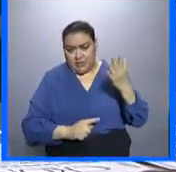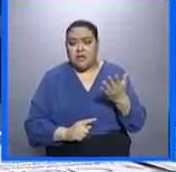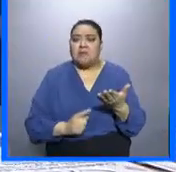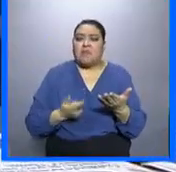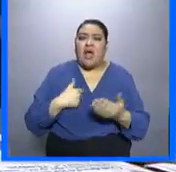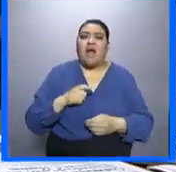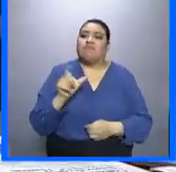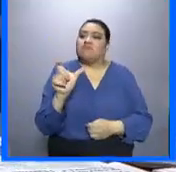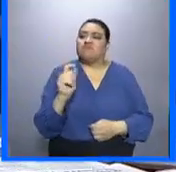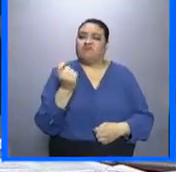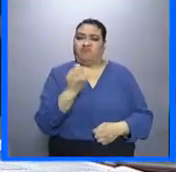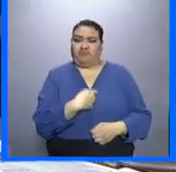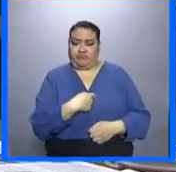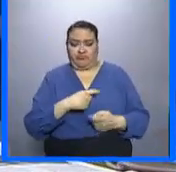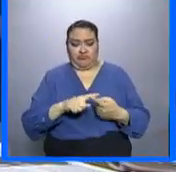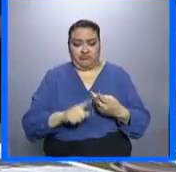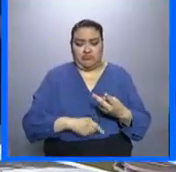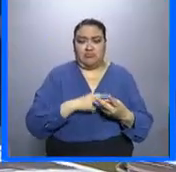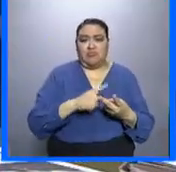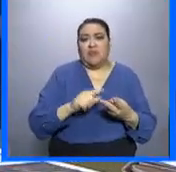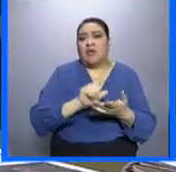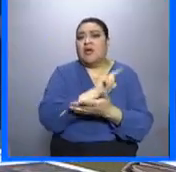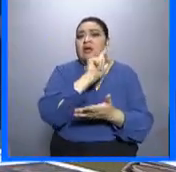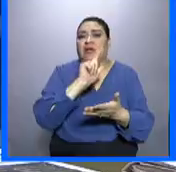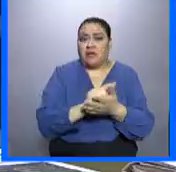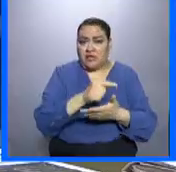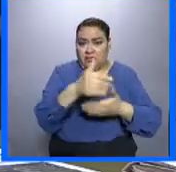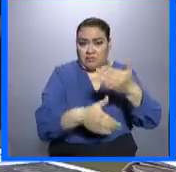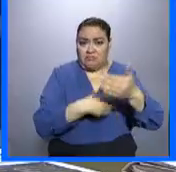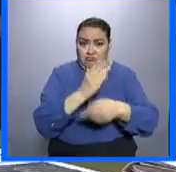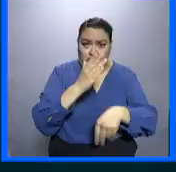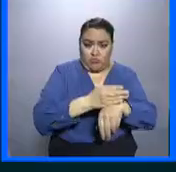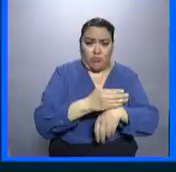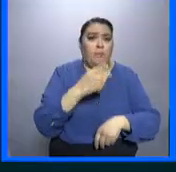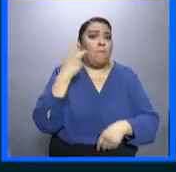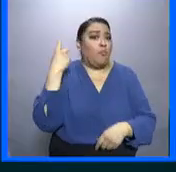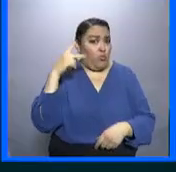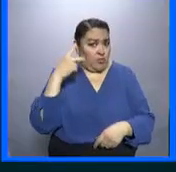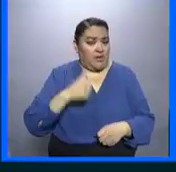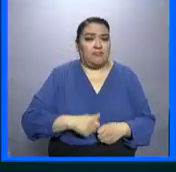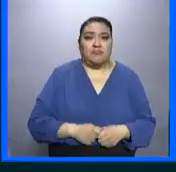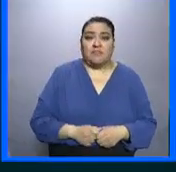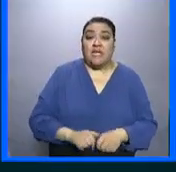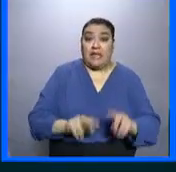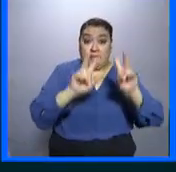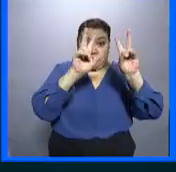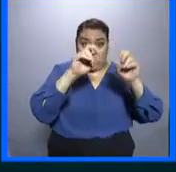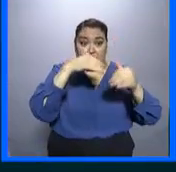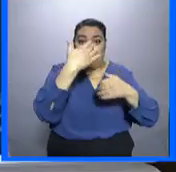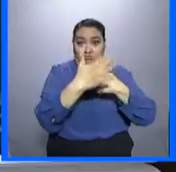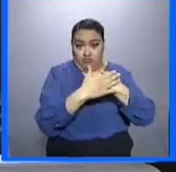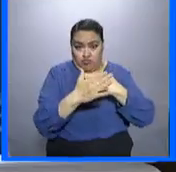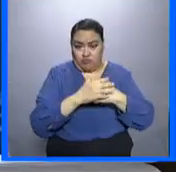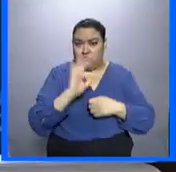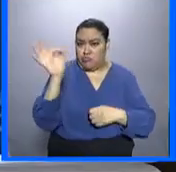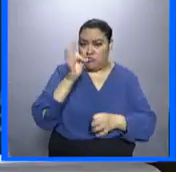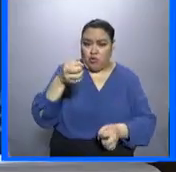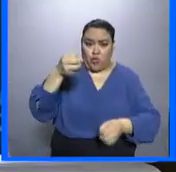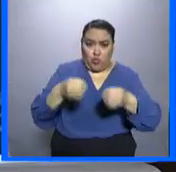de identidad y disposiciones del Código Penal de Puebla. De los temas que analizaría y